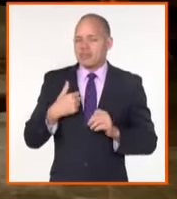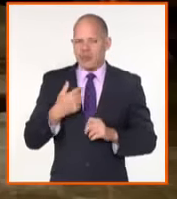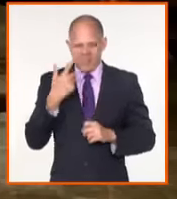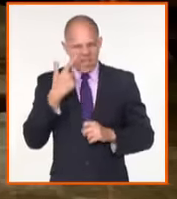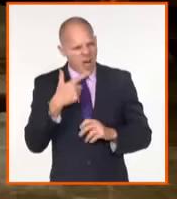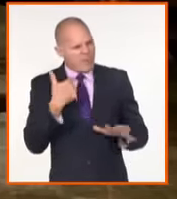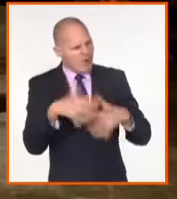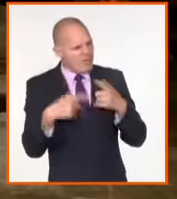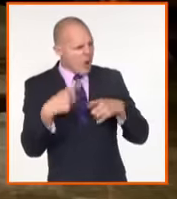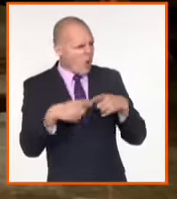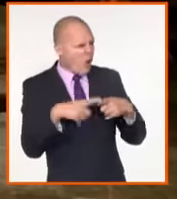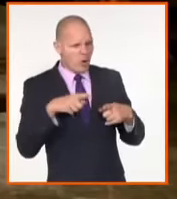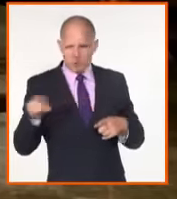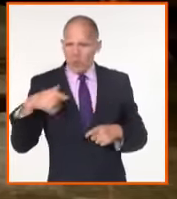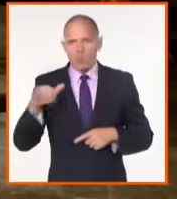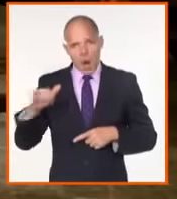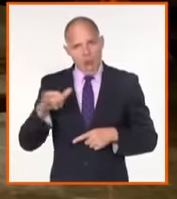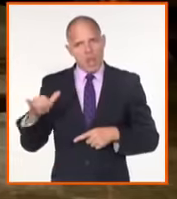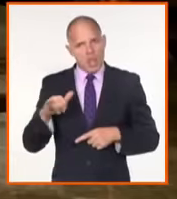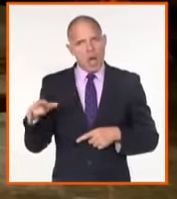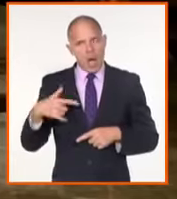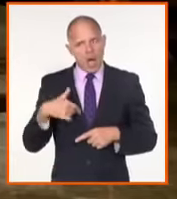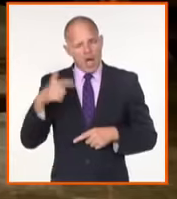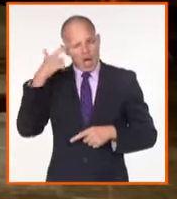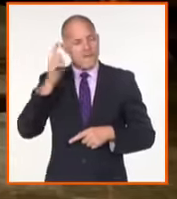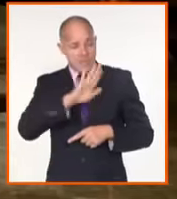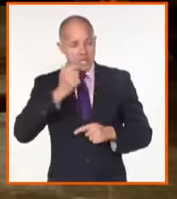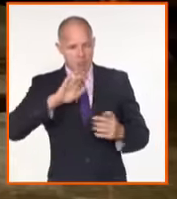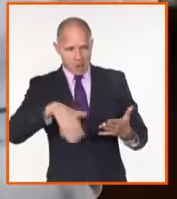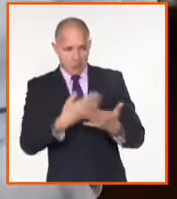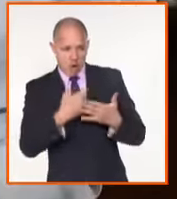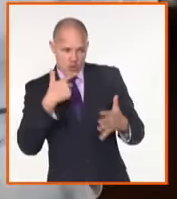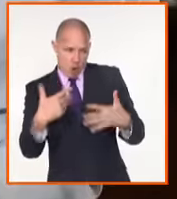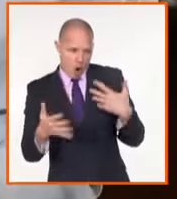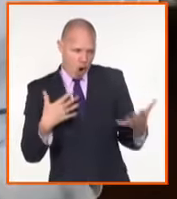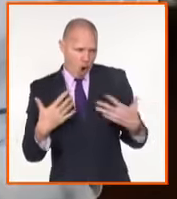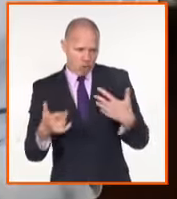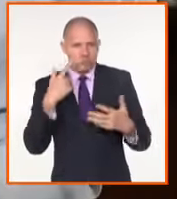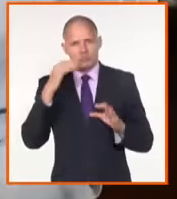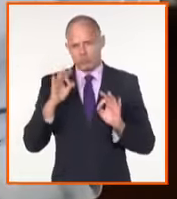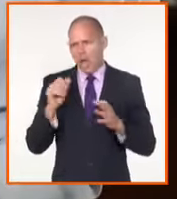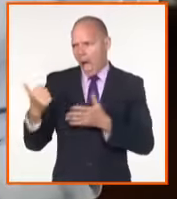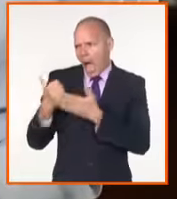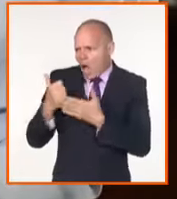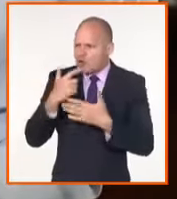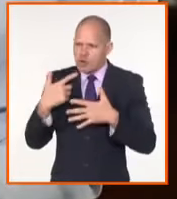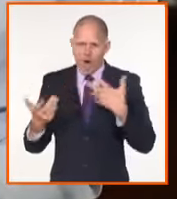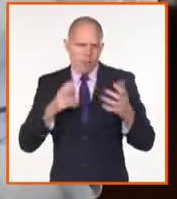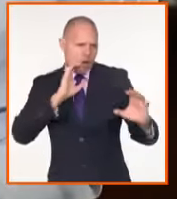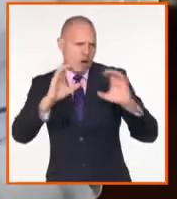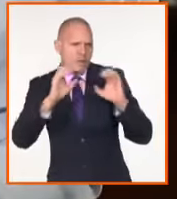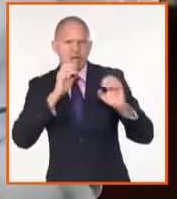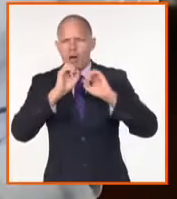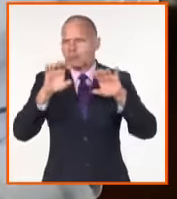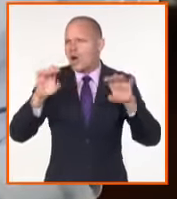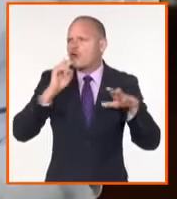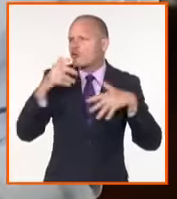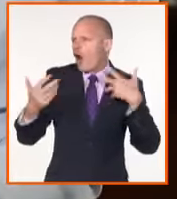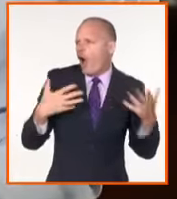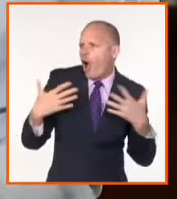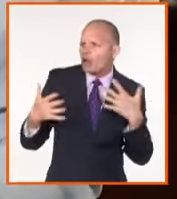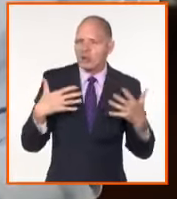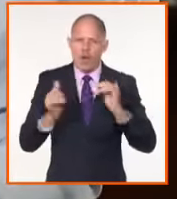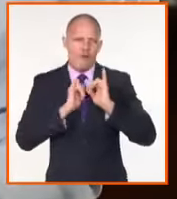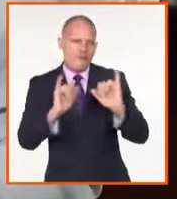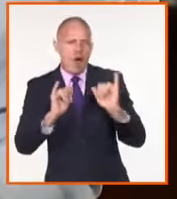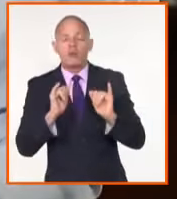país, que constantemente están pendientes de qué se puede hacer, cómo se puede comunicar mejor, y a lo que les